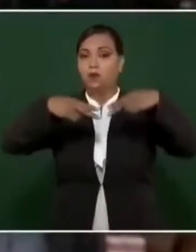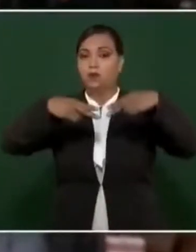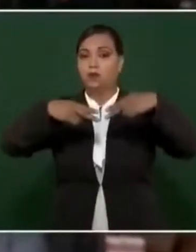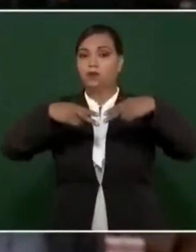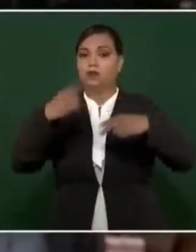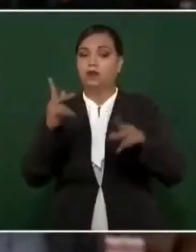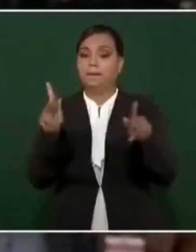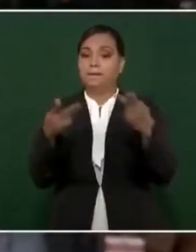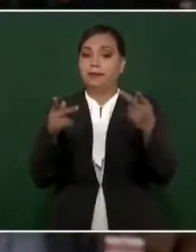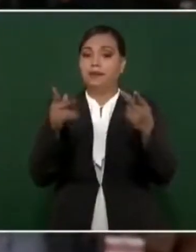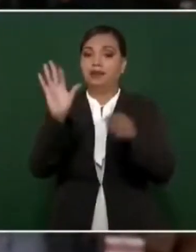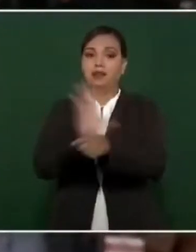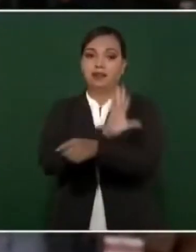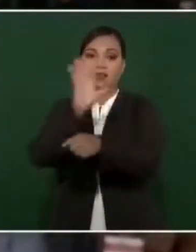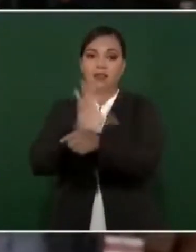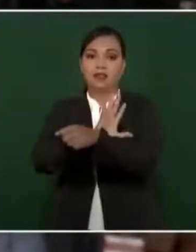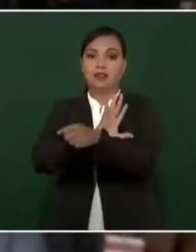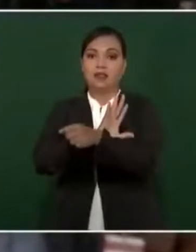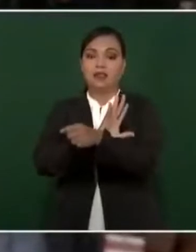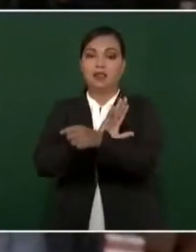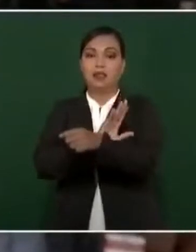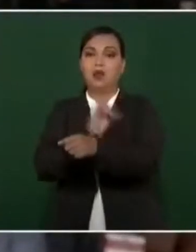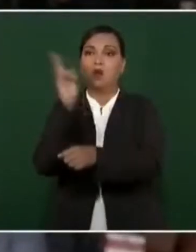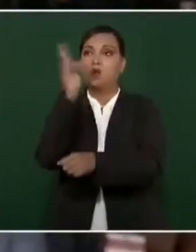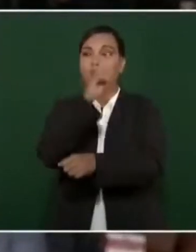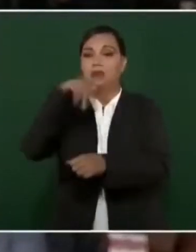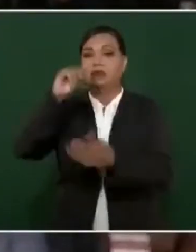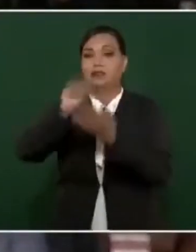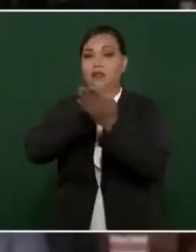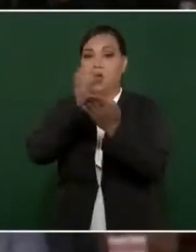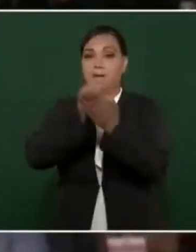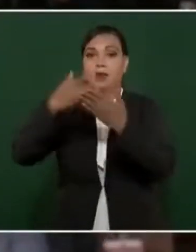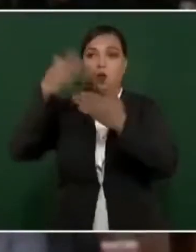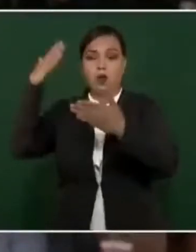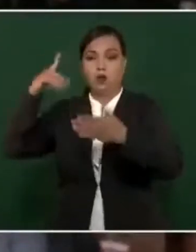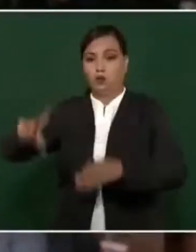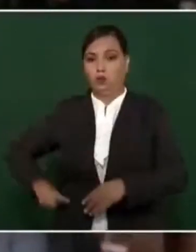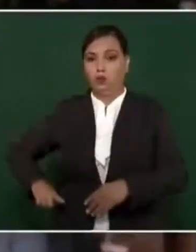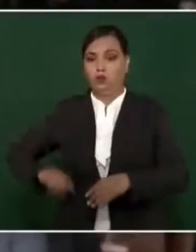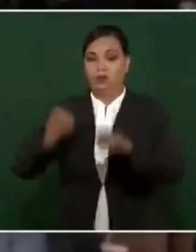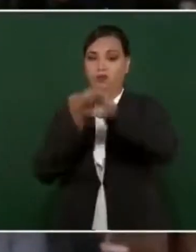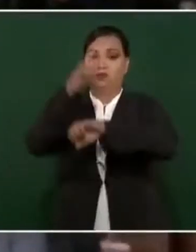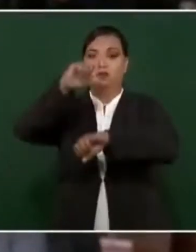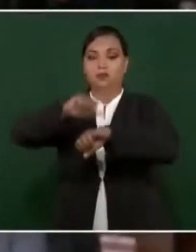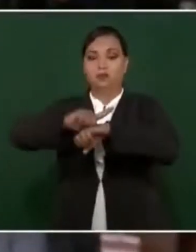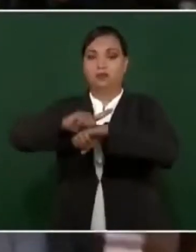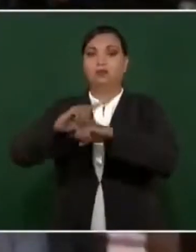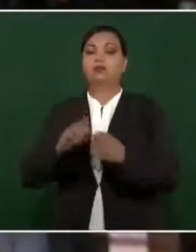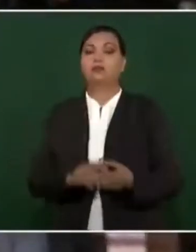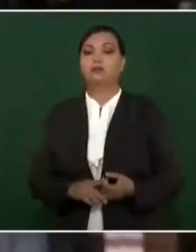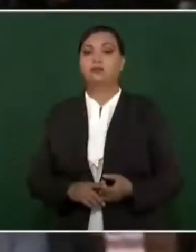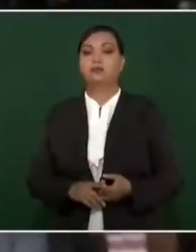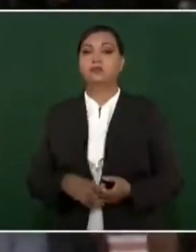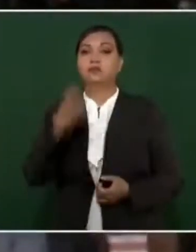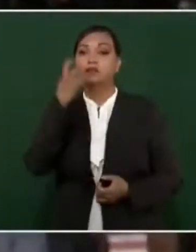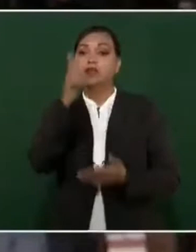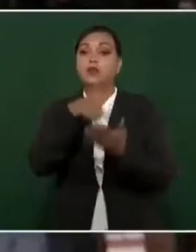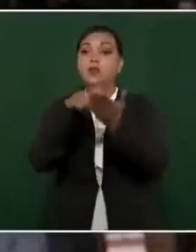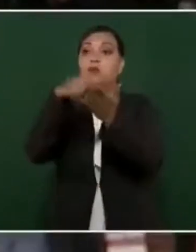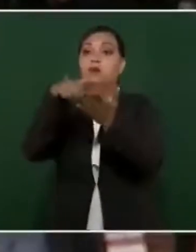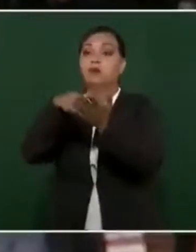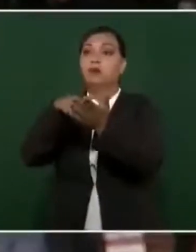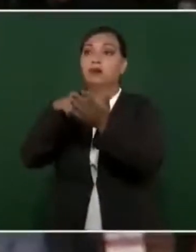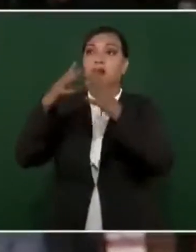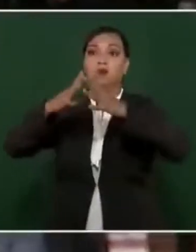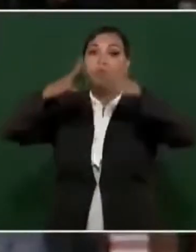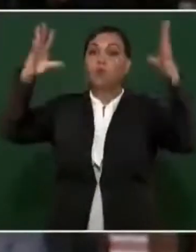gobiernos estatales, y esas instalaciones, esos enormes abanicos de generadores de energía eólica están